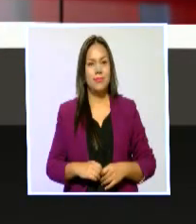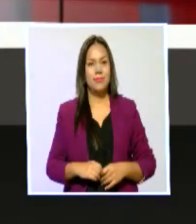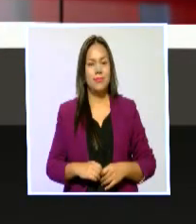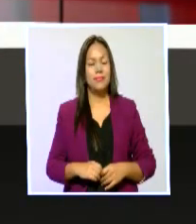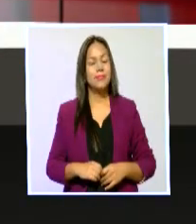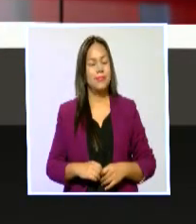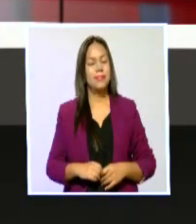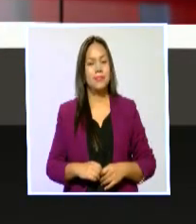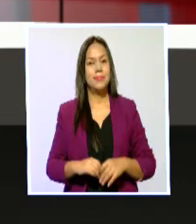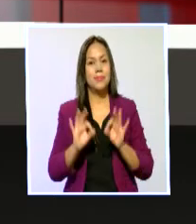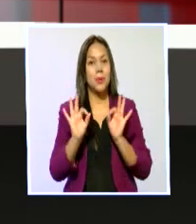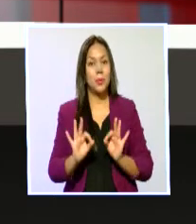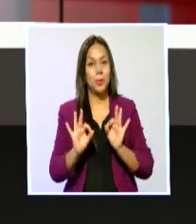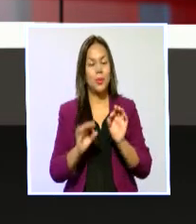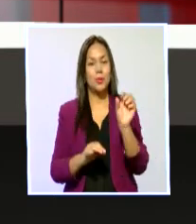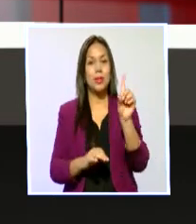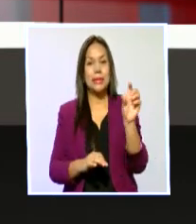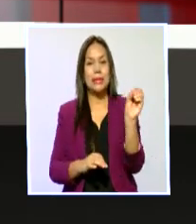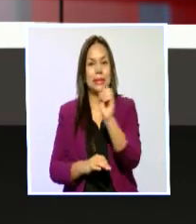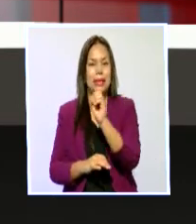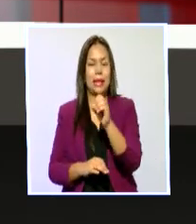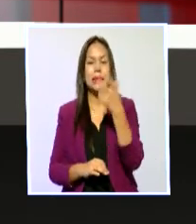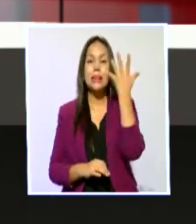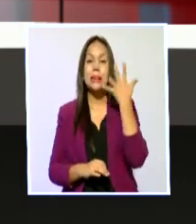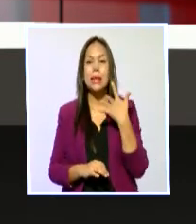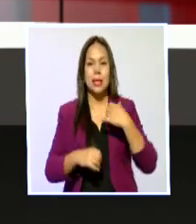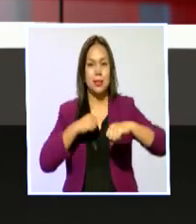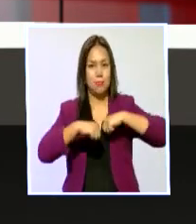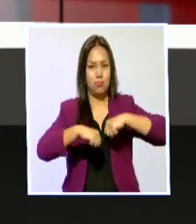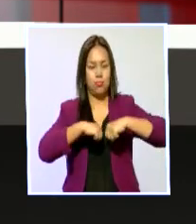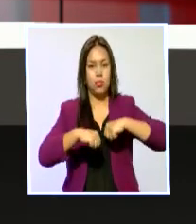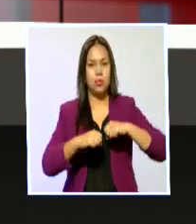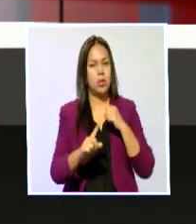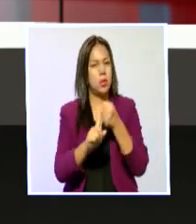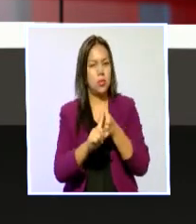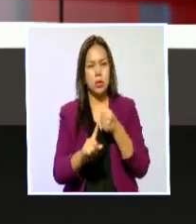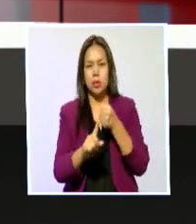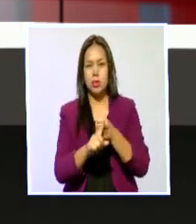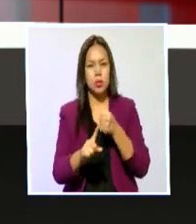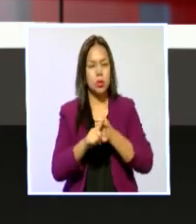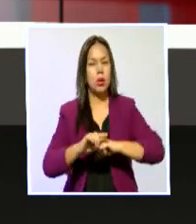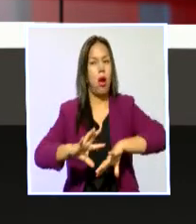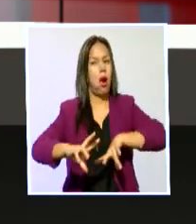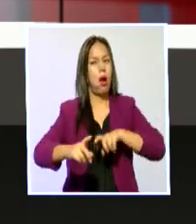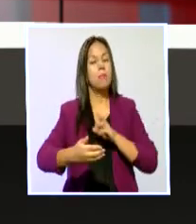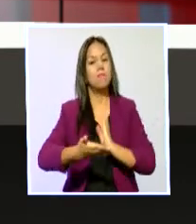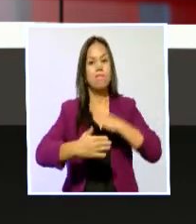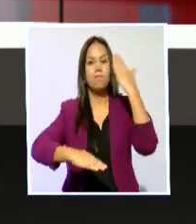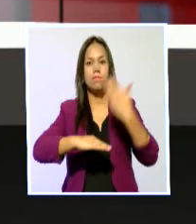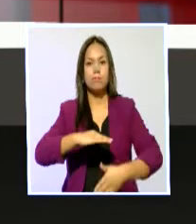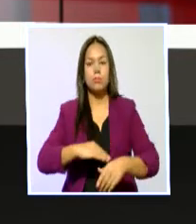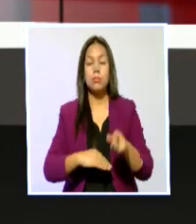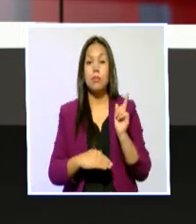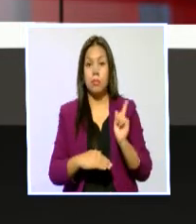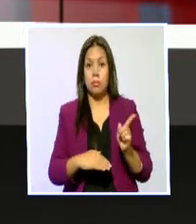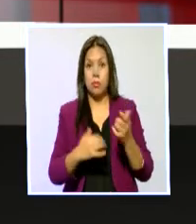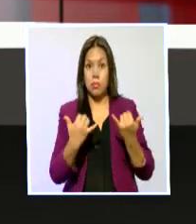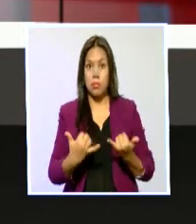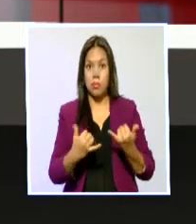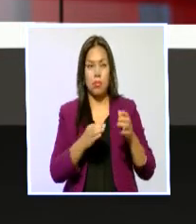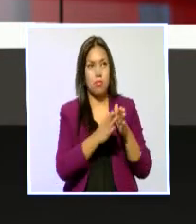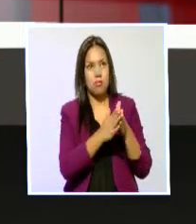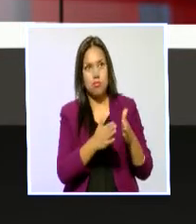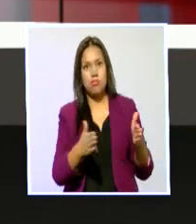Y a propósito de los 100 días de gestión de la Asamblea Nacional, la lucha contra la corrupción es uno de los hitos destacados en el actual